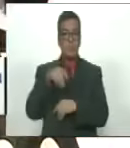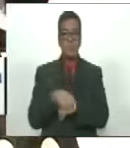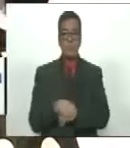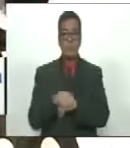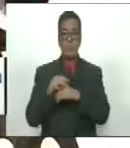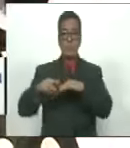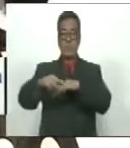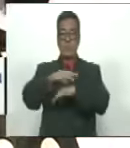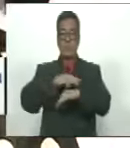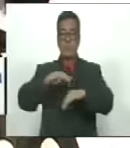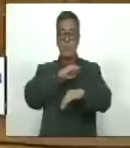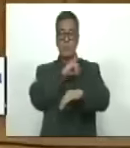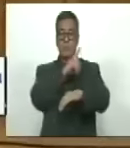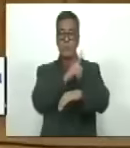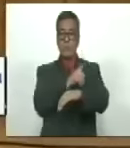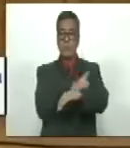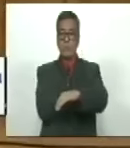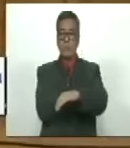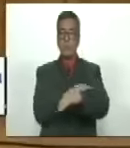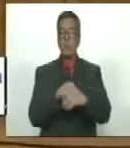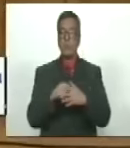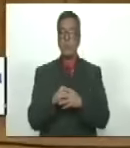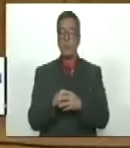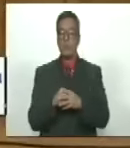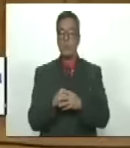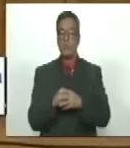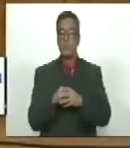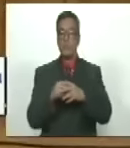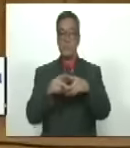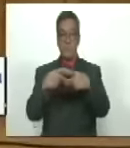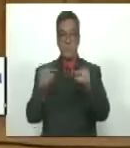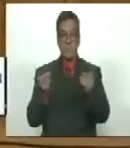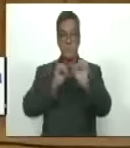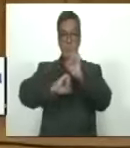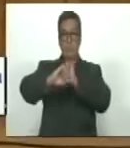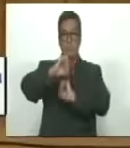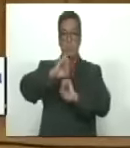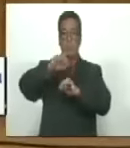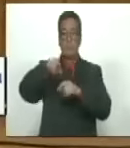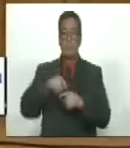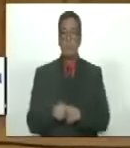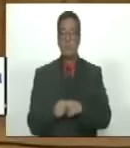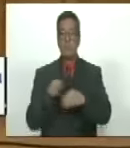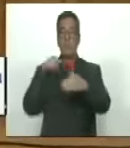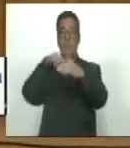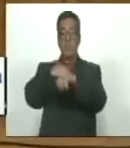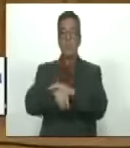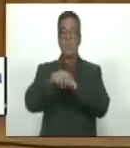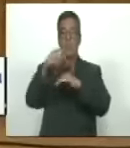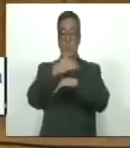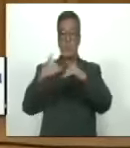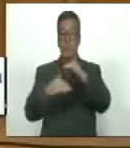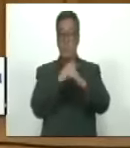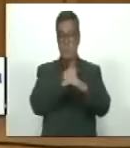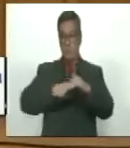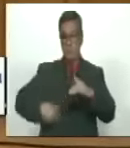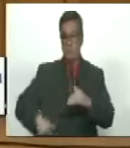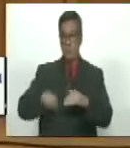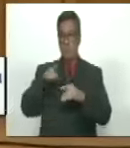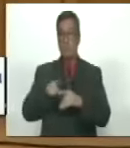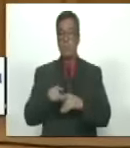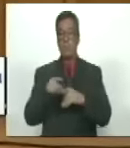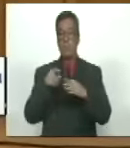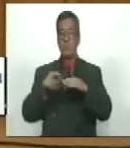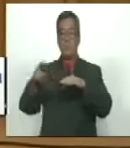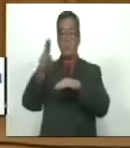al Ministerio del Popular, el Ministerio del Poder Popular para la Defensa, a los integrantes de la Vicepresidencia